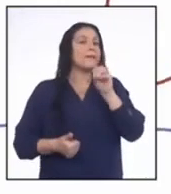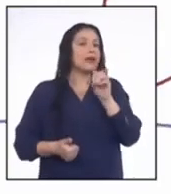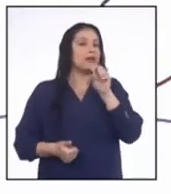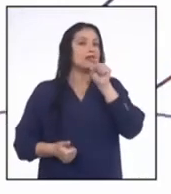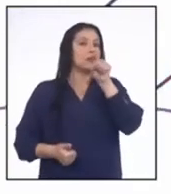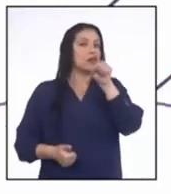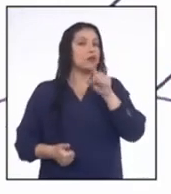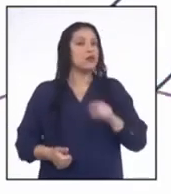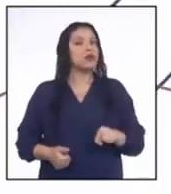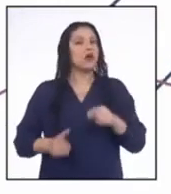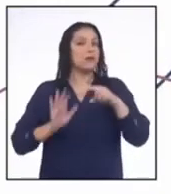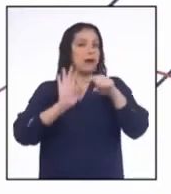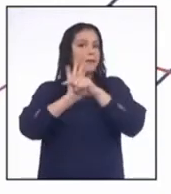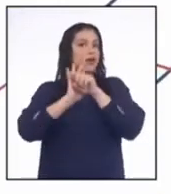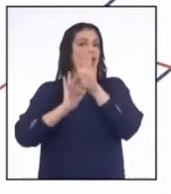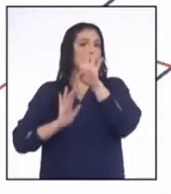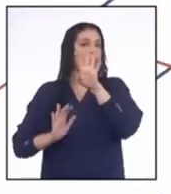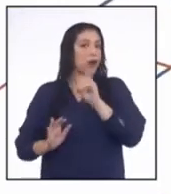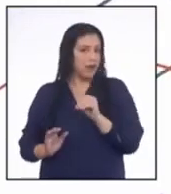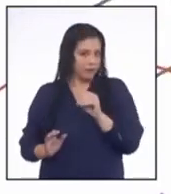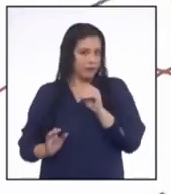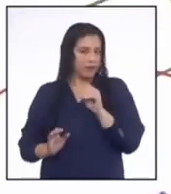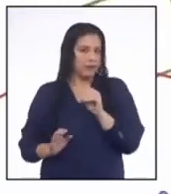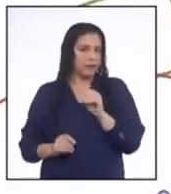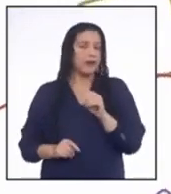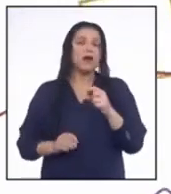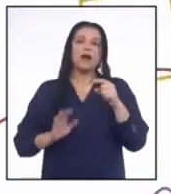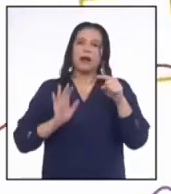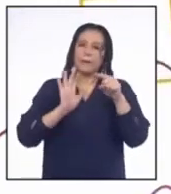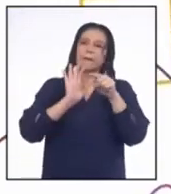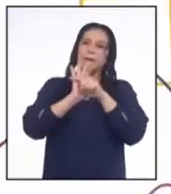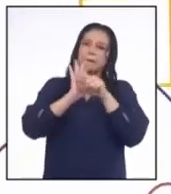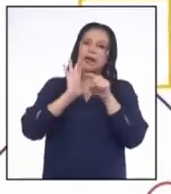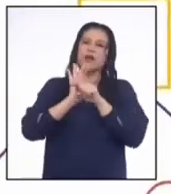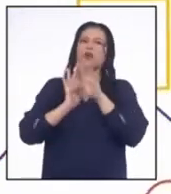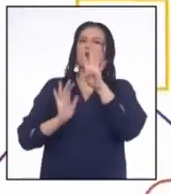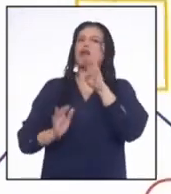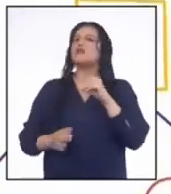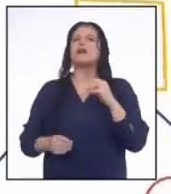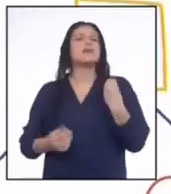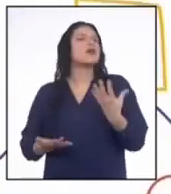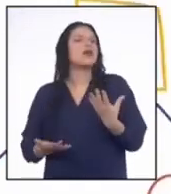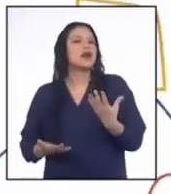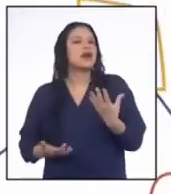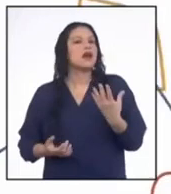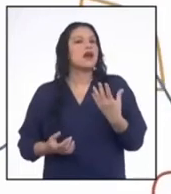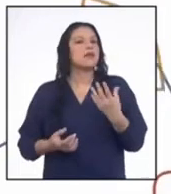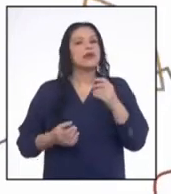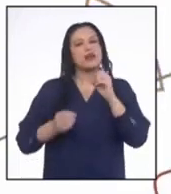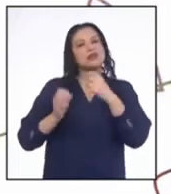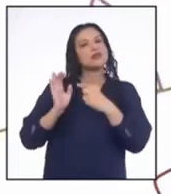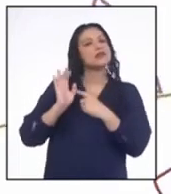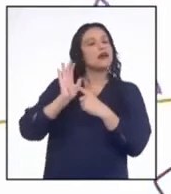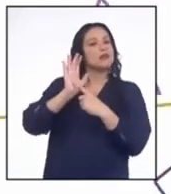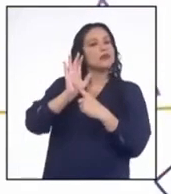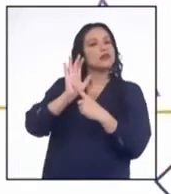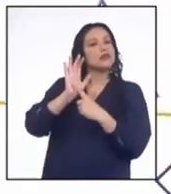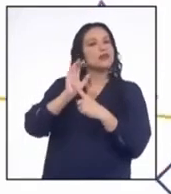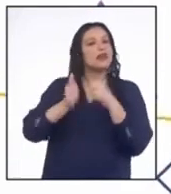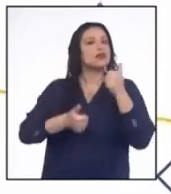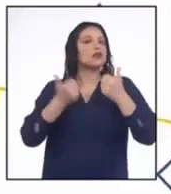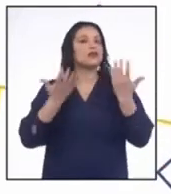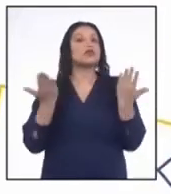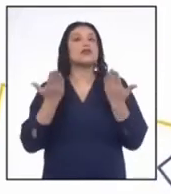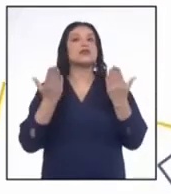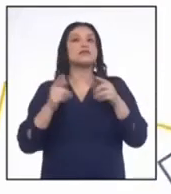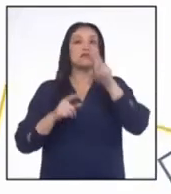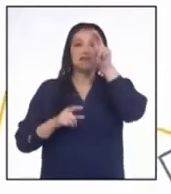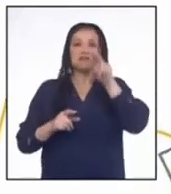coma menos 40, con el signo menos para 40 porque indica la posición hacia el sur.